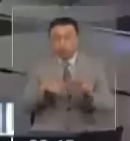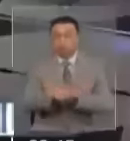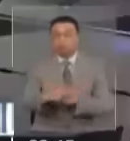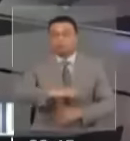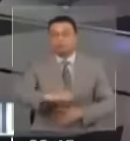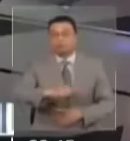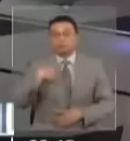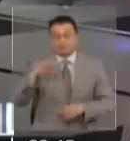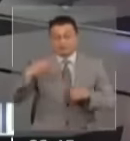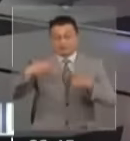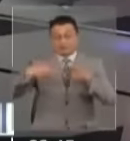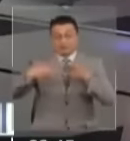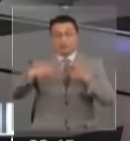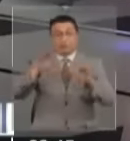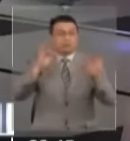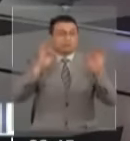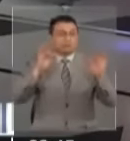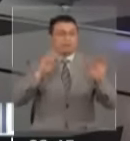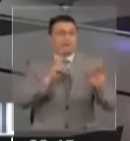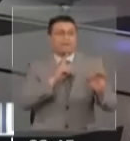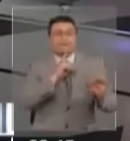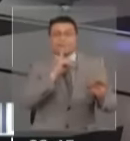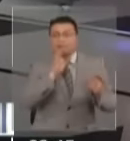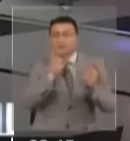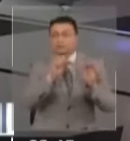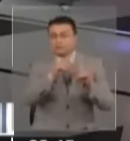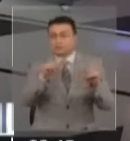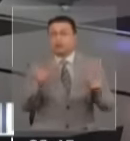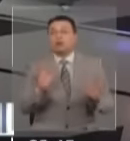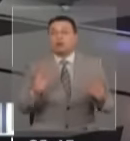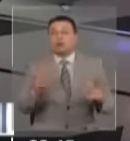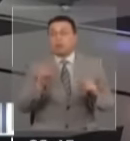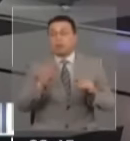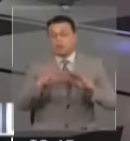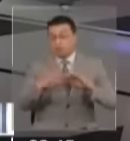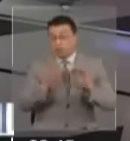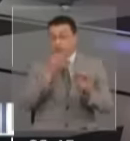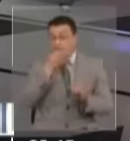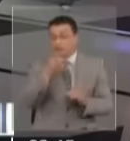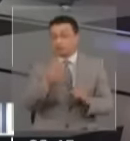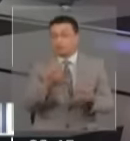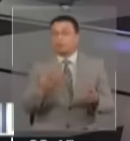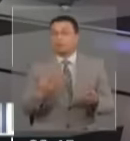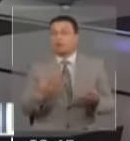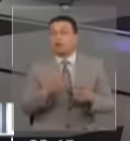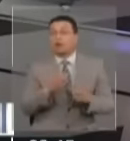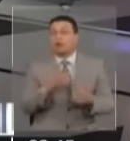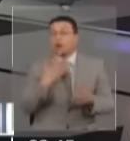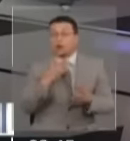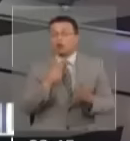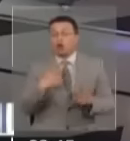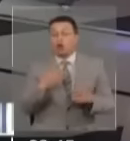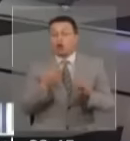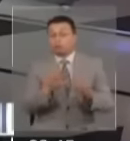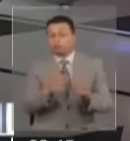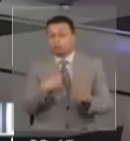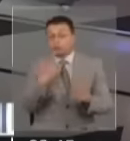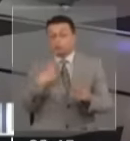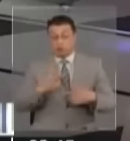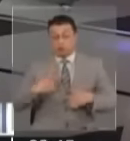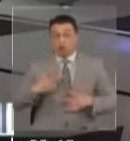son las instalaciones impecables. Tan impecables, pero yo... perdone que le diga, pero... ¿Cuál es la solución? No quiero echarle encima mis títulos,